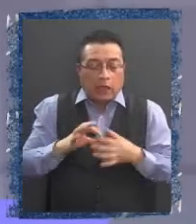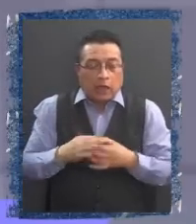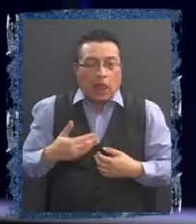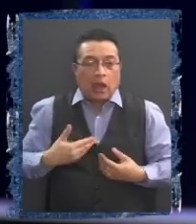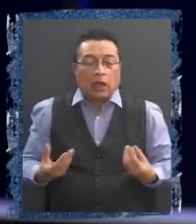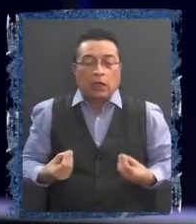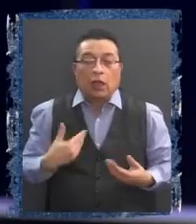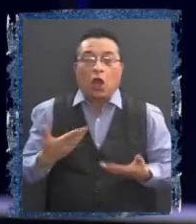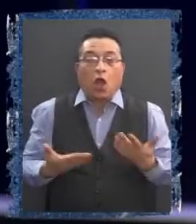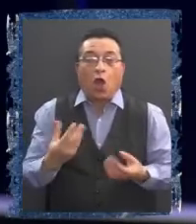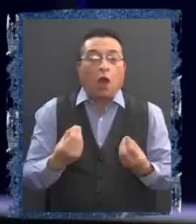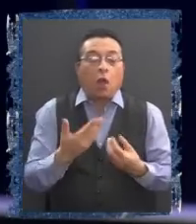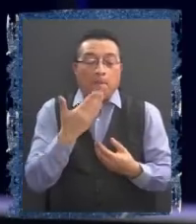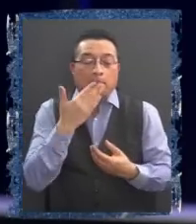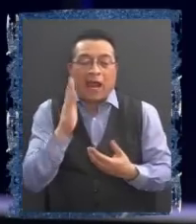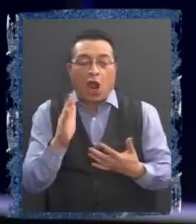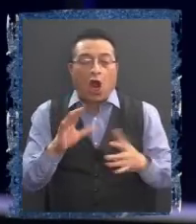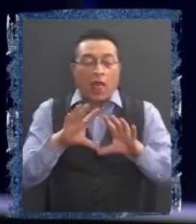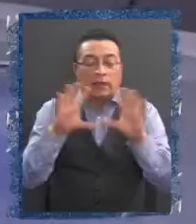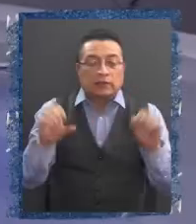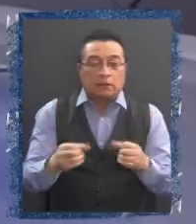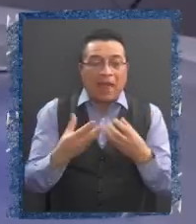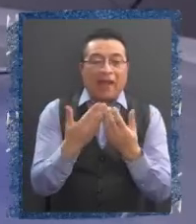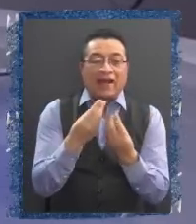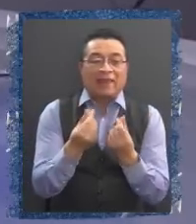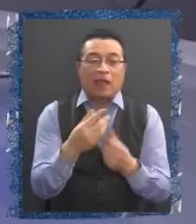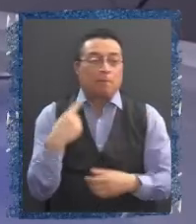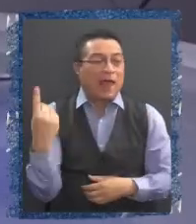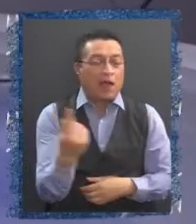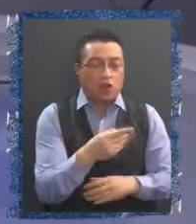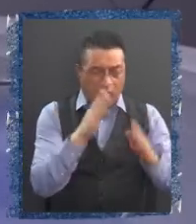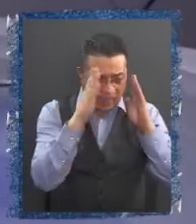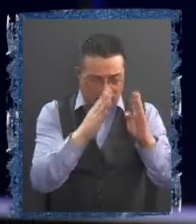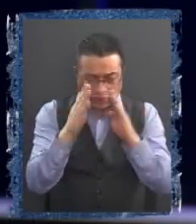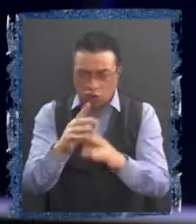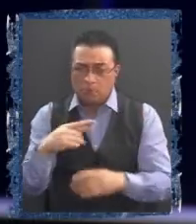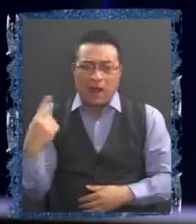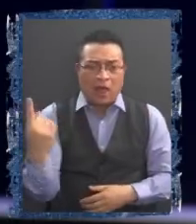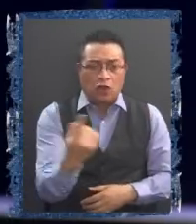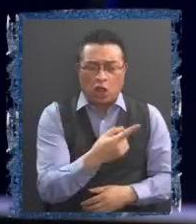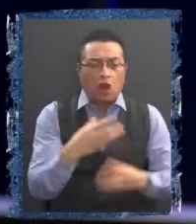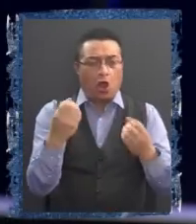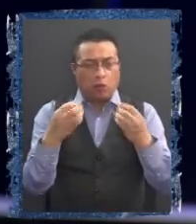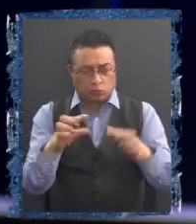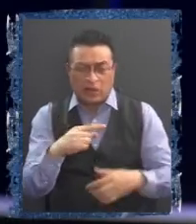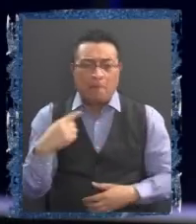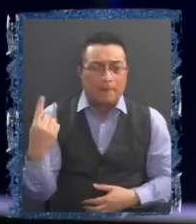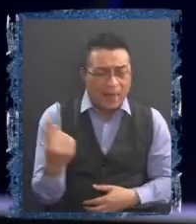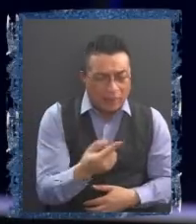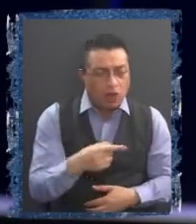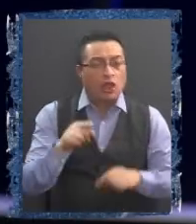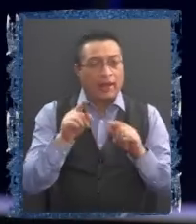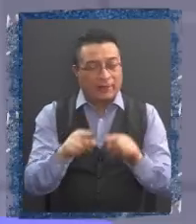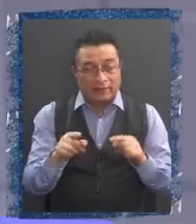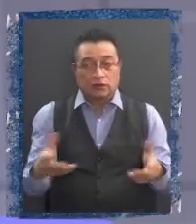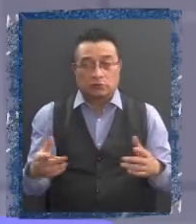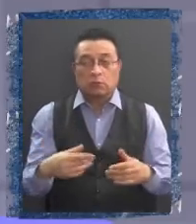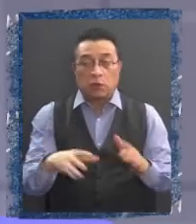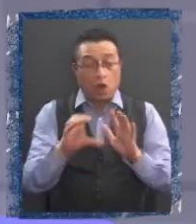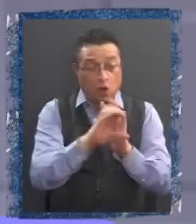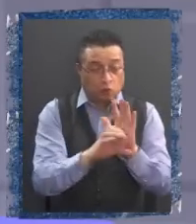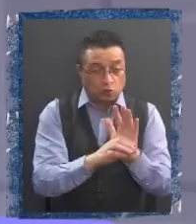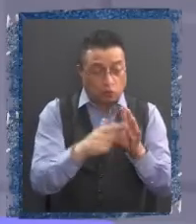cómo mejora el sistema, la calidad para todos, la atención para todos, la oportunidad para todos. Las constituciones dan para mucho, porque